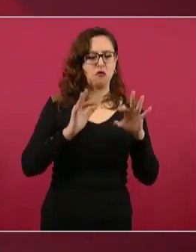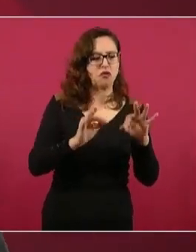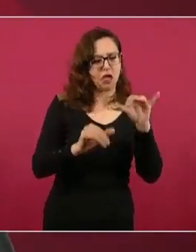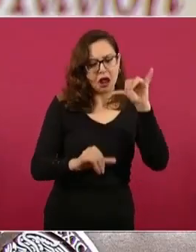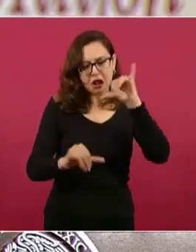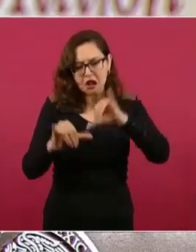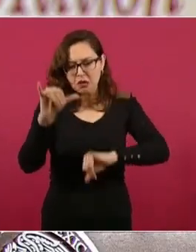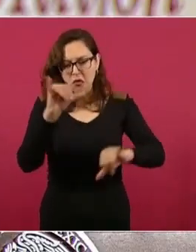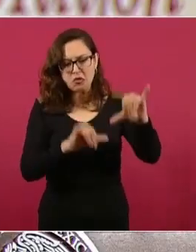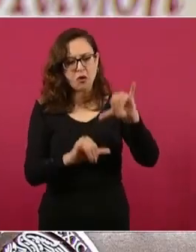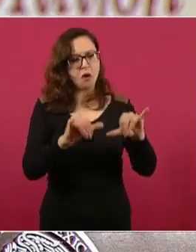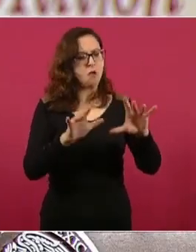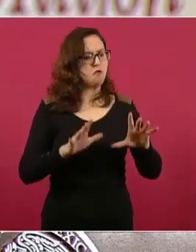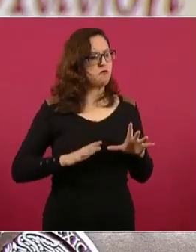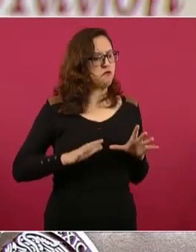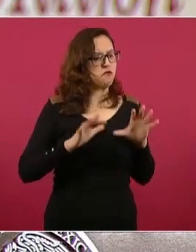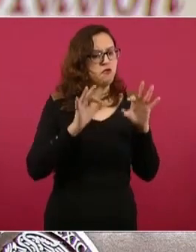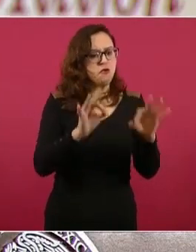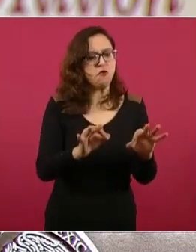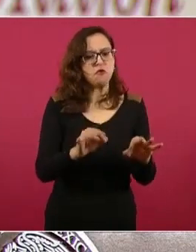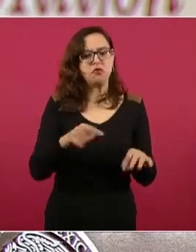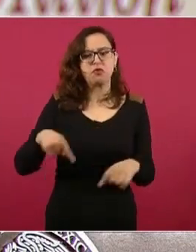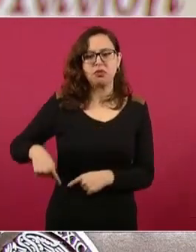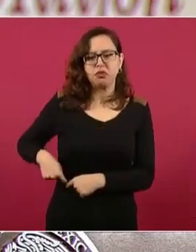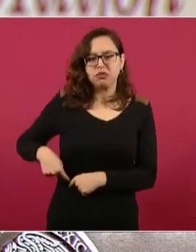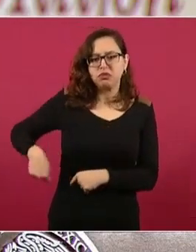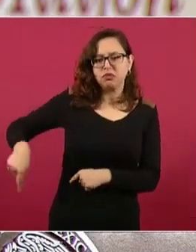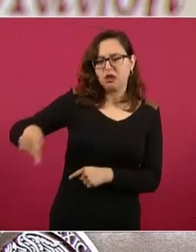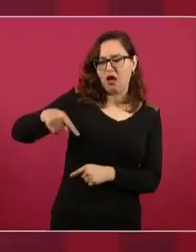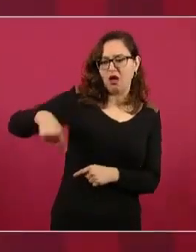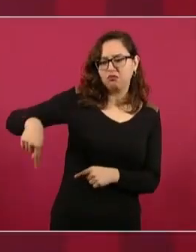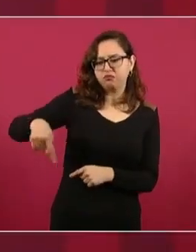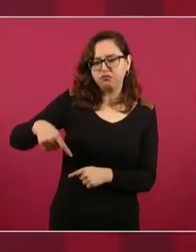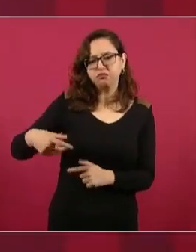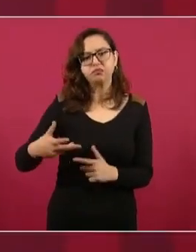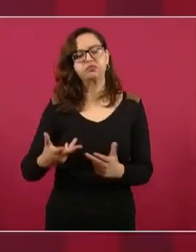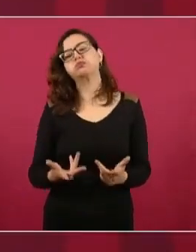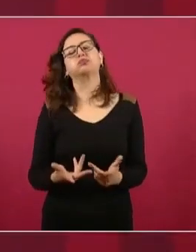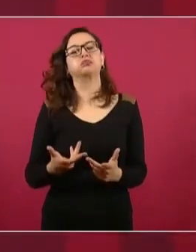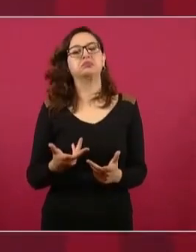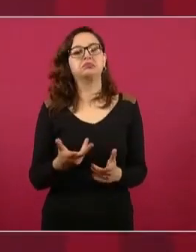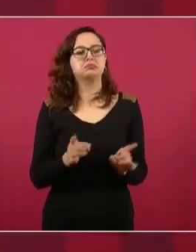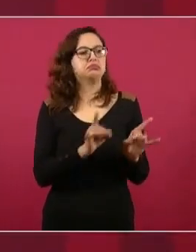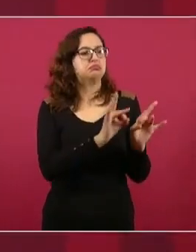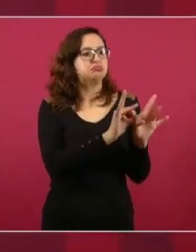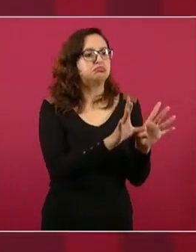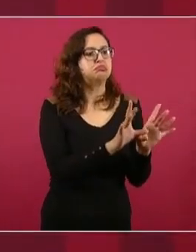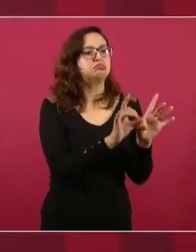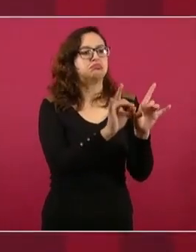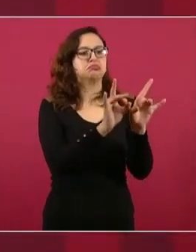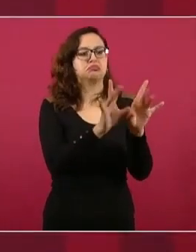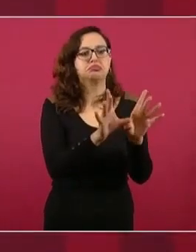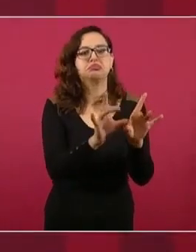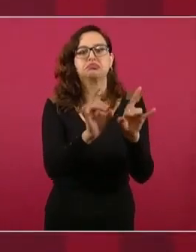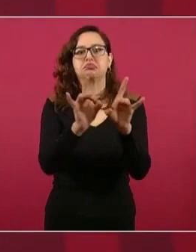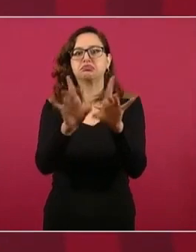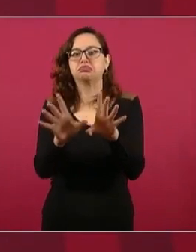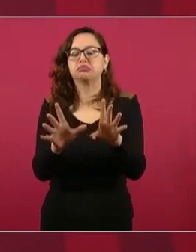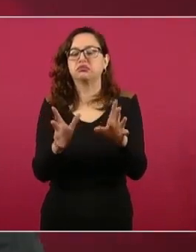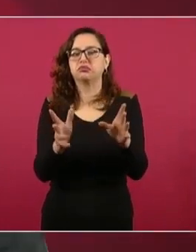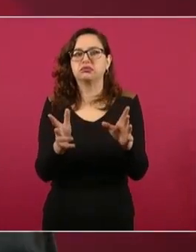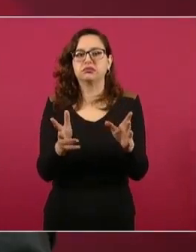de laboratorios, corporaciones de hemodiálisis, de cirugía de estancia corta, de hemodinamia, etcétera,